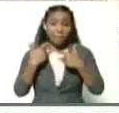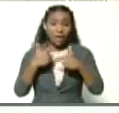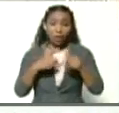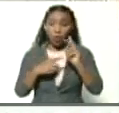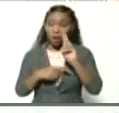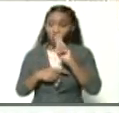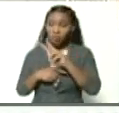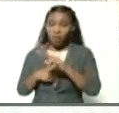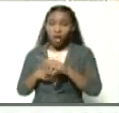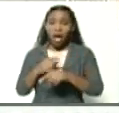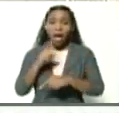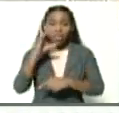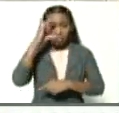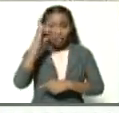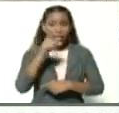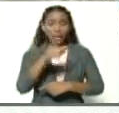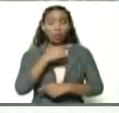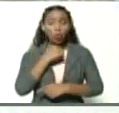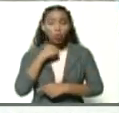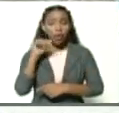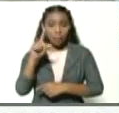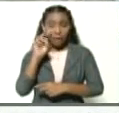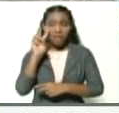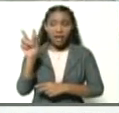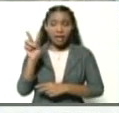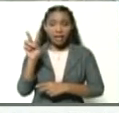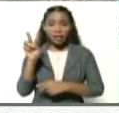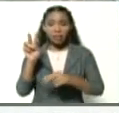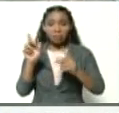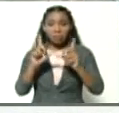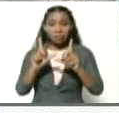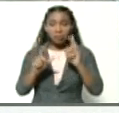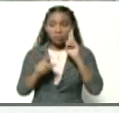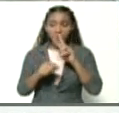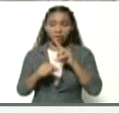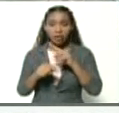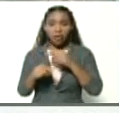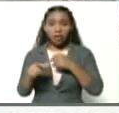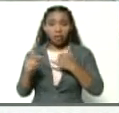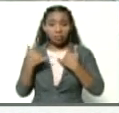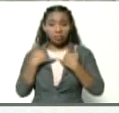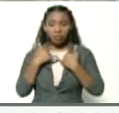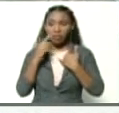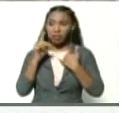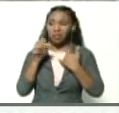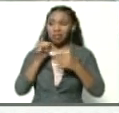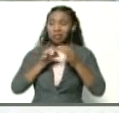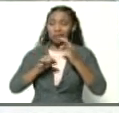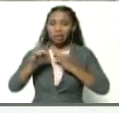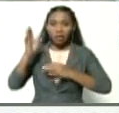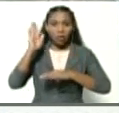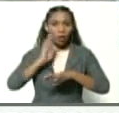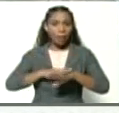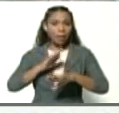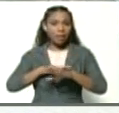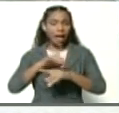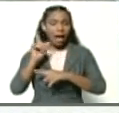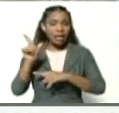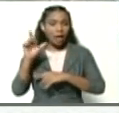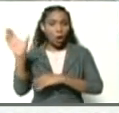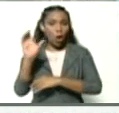Delcy, a ti que te gusta ver las series también televisivas. Y uno se explica lo que ocurre en Colombia